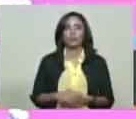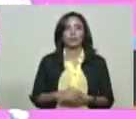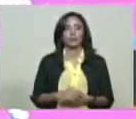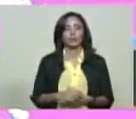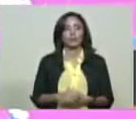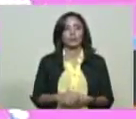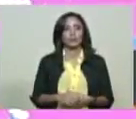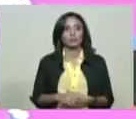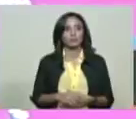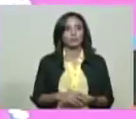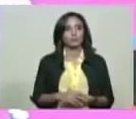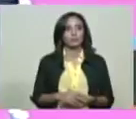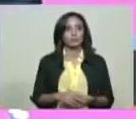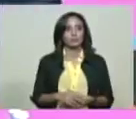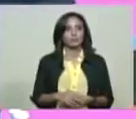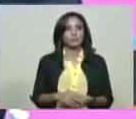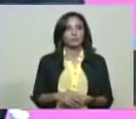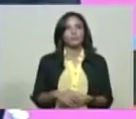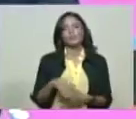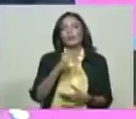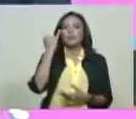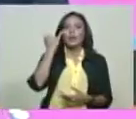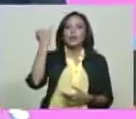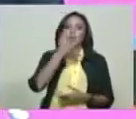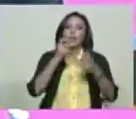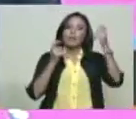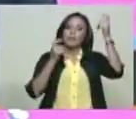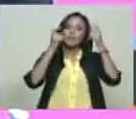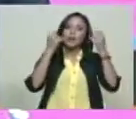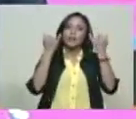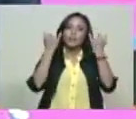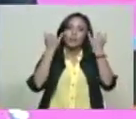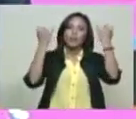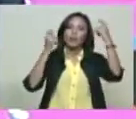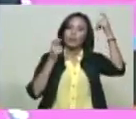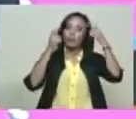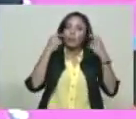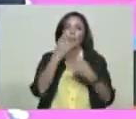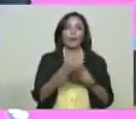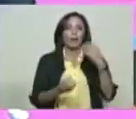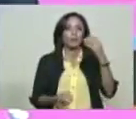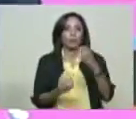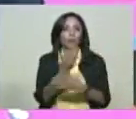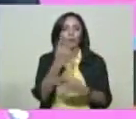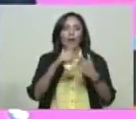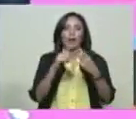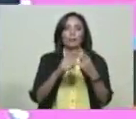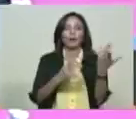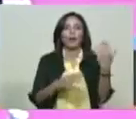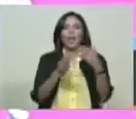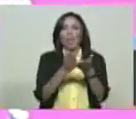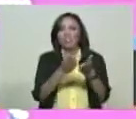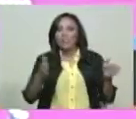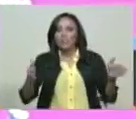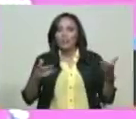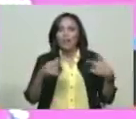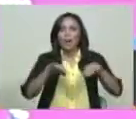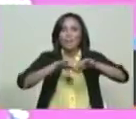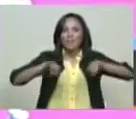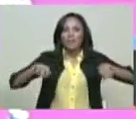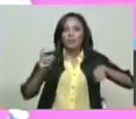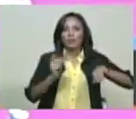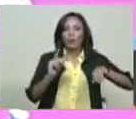verdad el método de chávez de la crítica autocrítica es para construir para crear para avanzar no para dividir no para desmoralizar